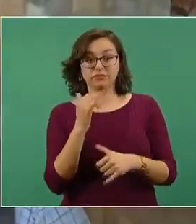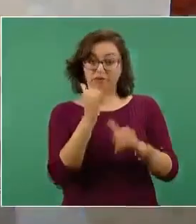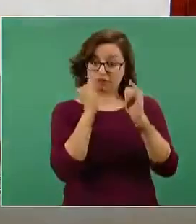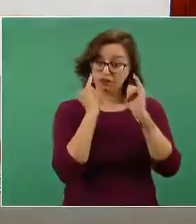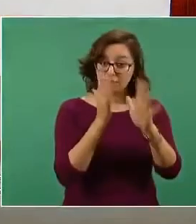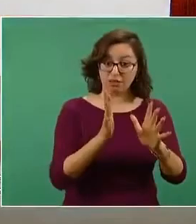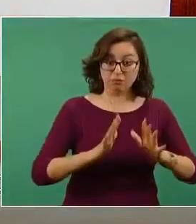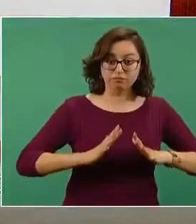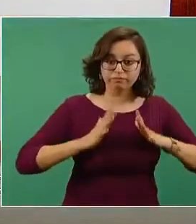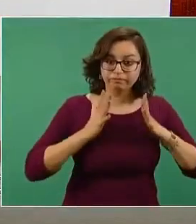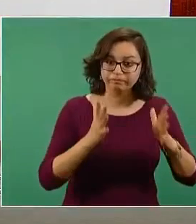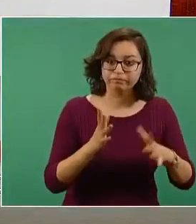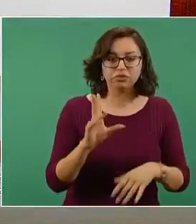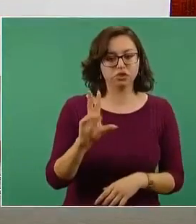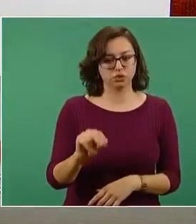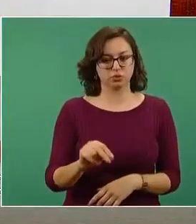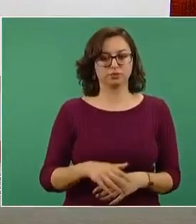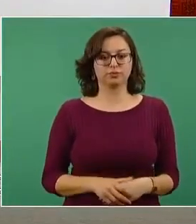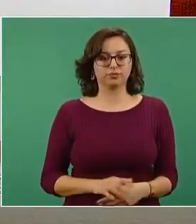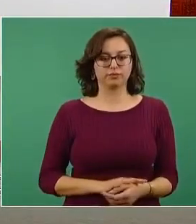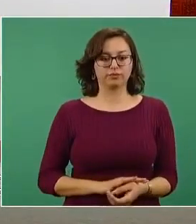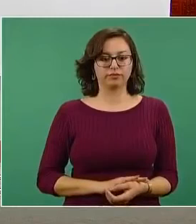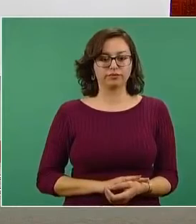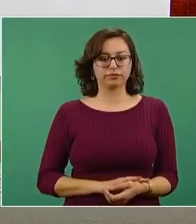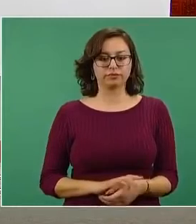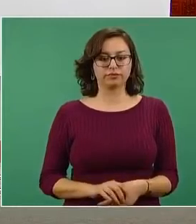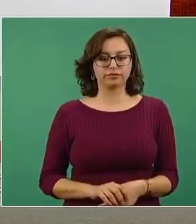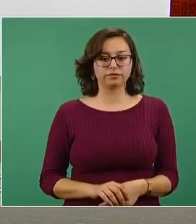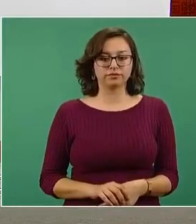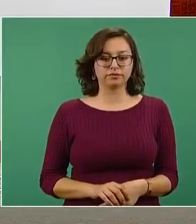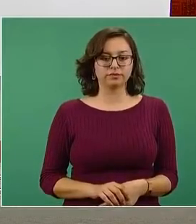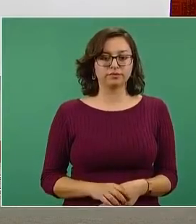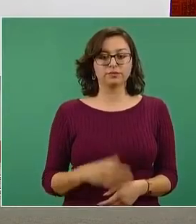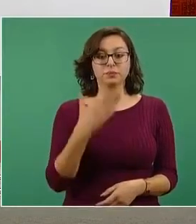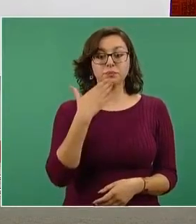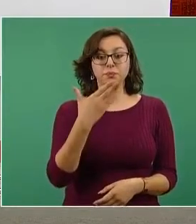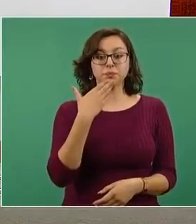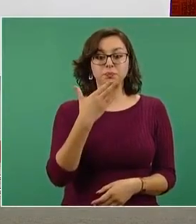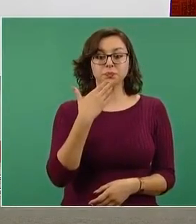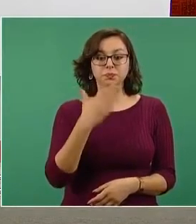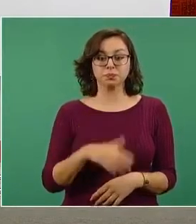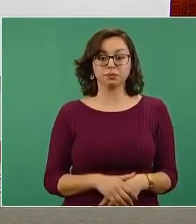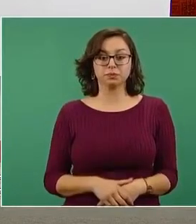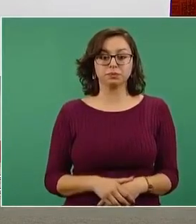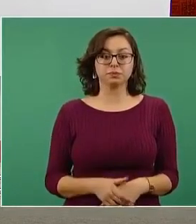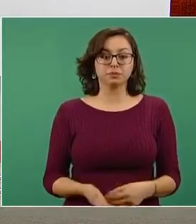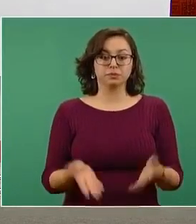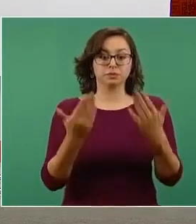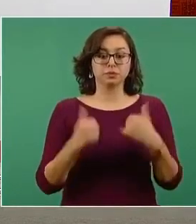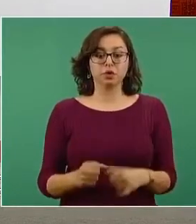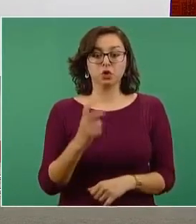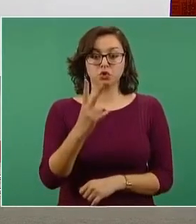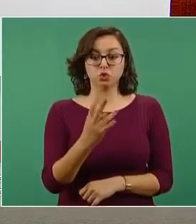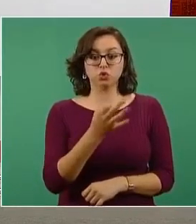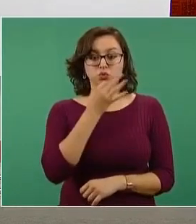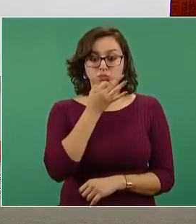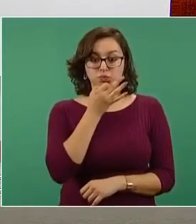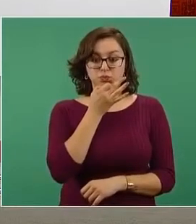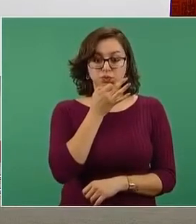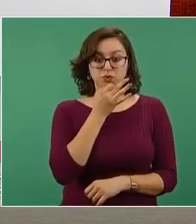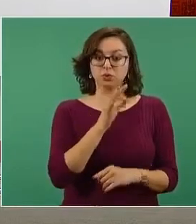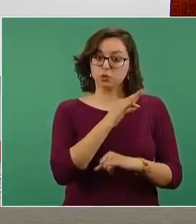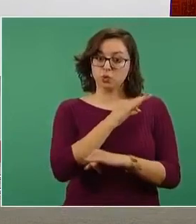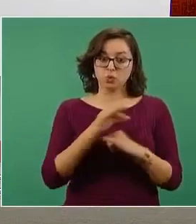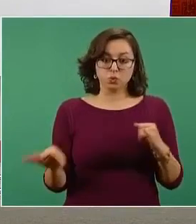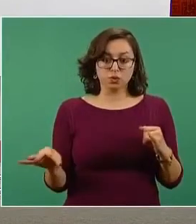estafas, ¿sí? Muy bien, pues bueno, nos quedan prácticamente ya solo 2 minutos para poder